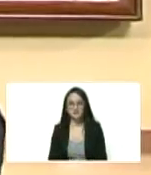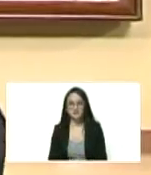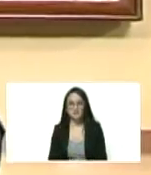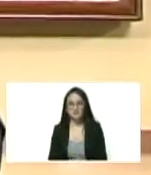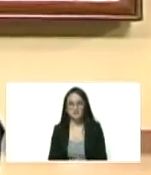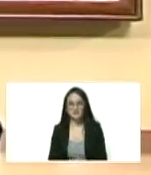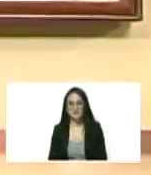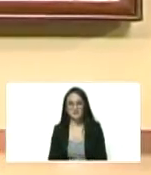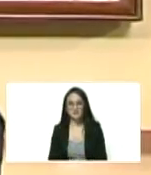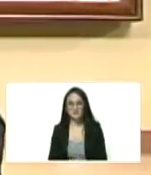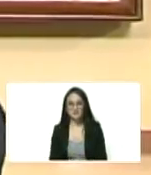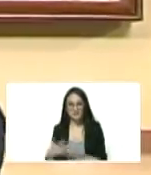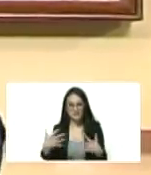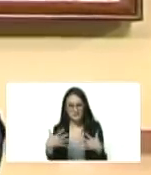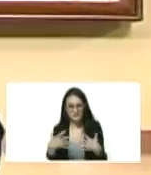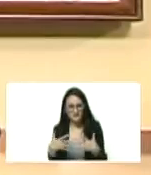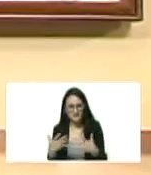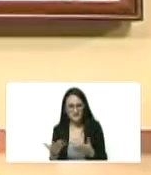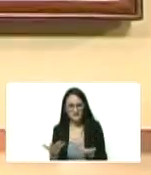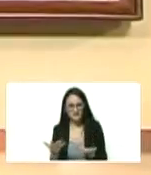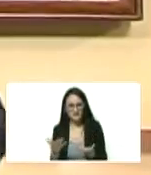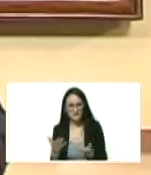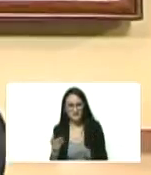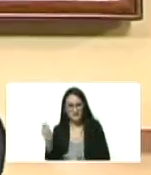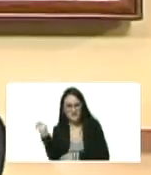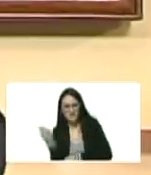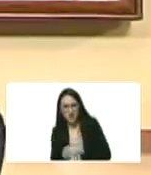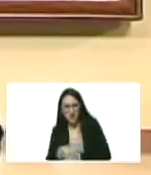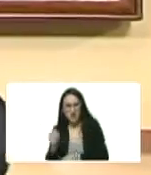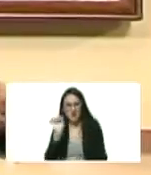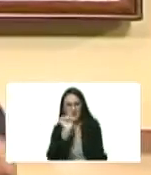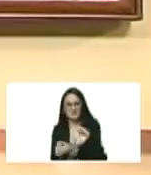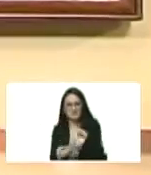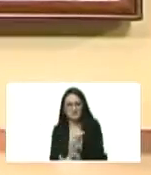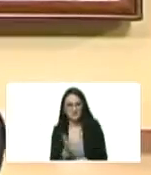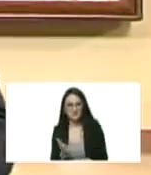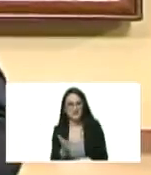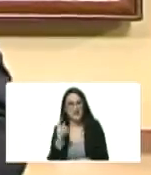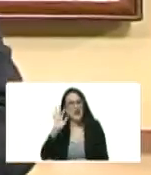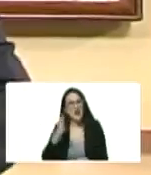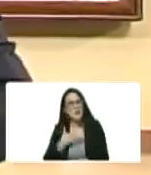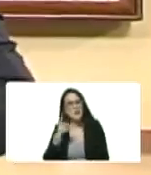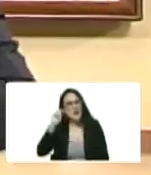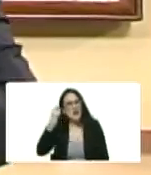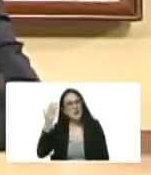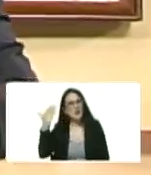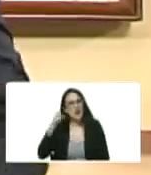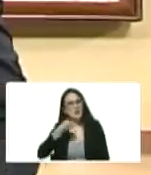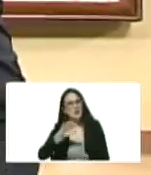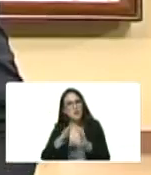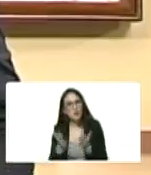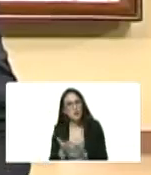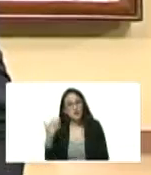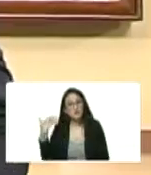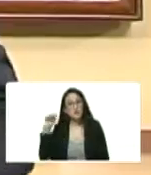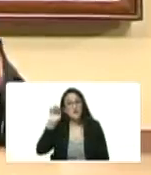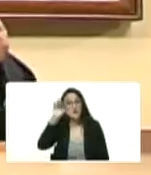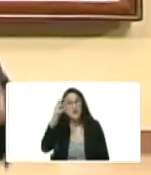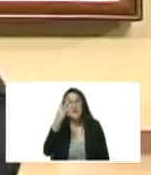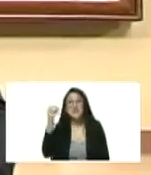el saqueo, el esclavismo. ¿Qué podrá recordar la humanidad cuando dentro de 300